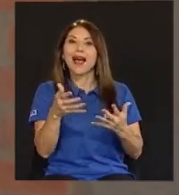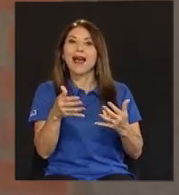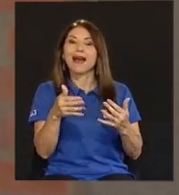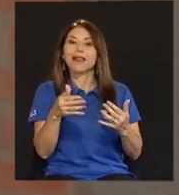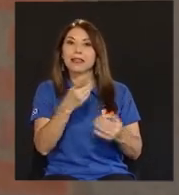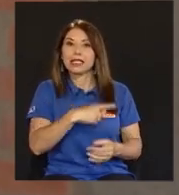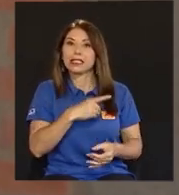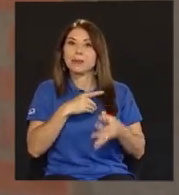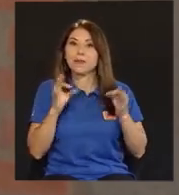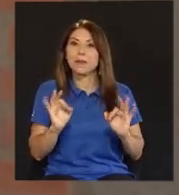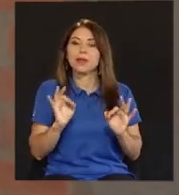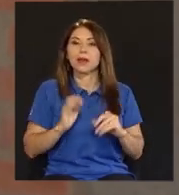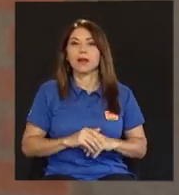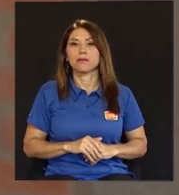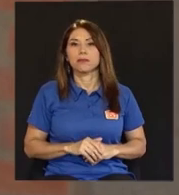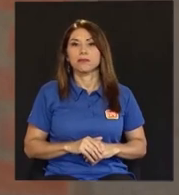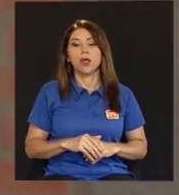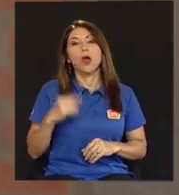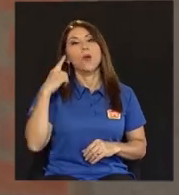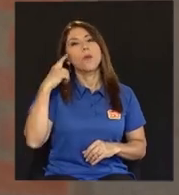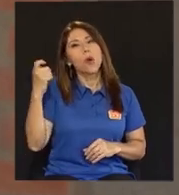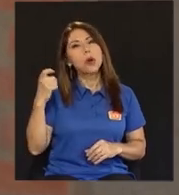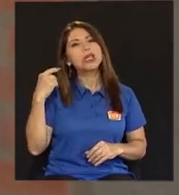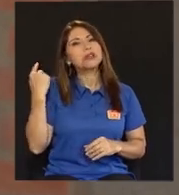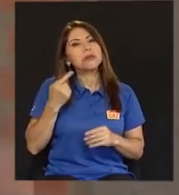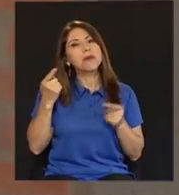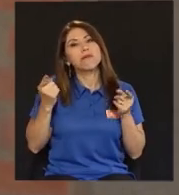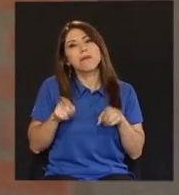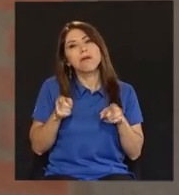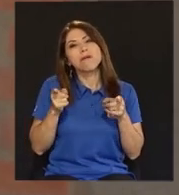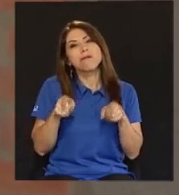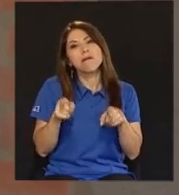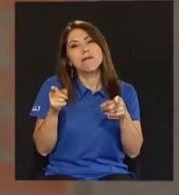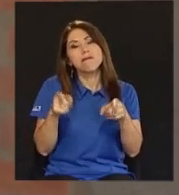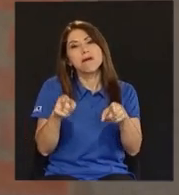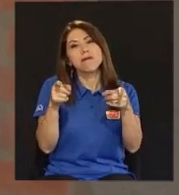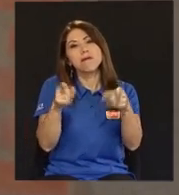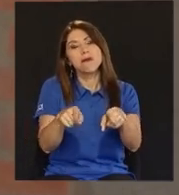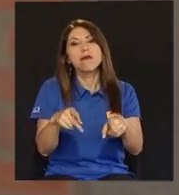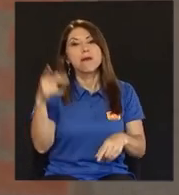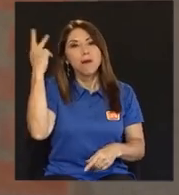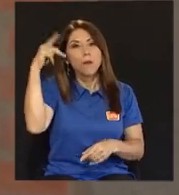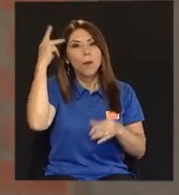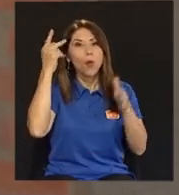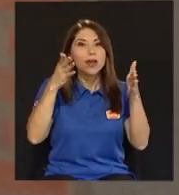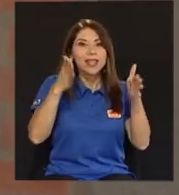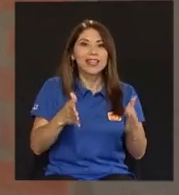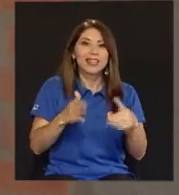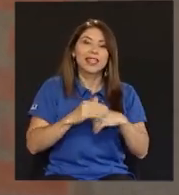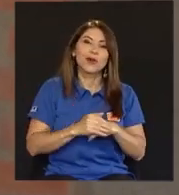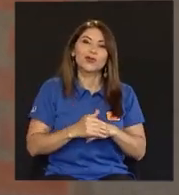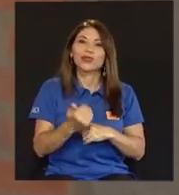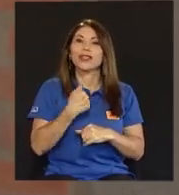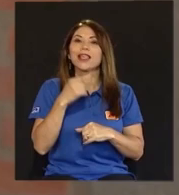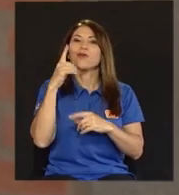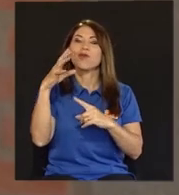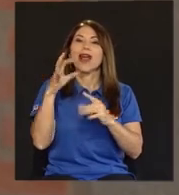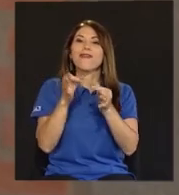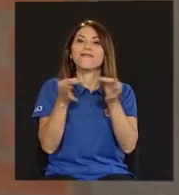Porque con frecuencia los políticos, y la frase típica